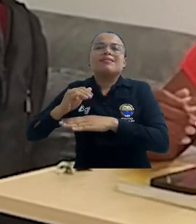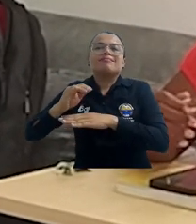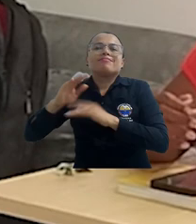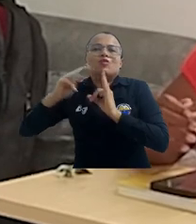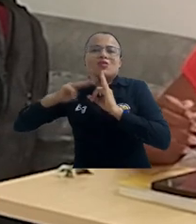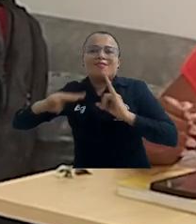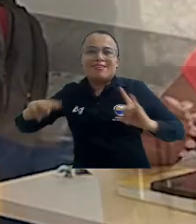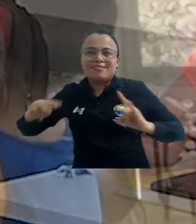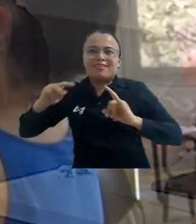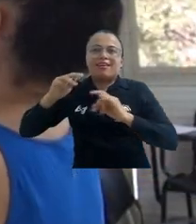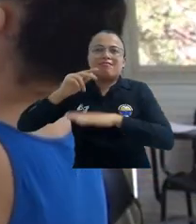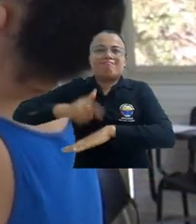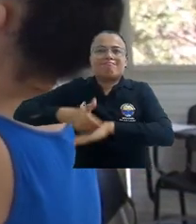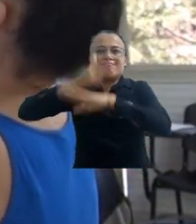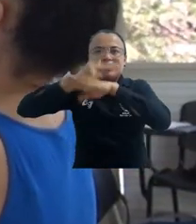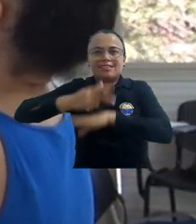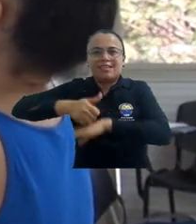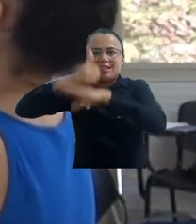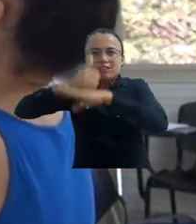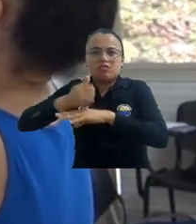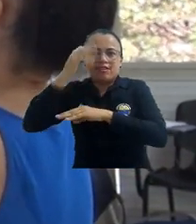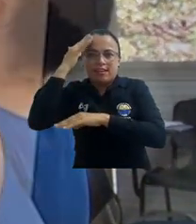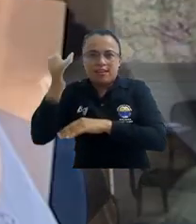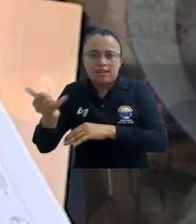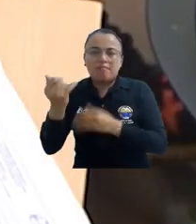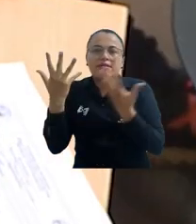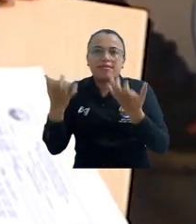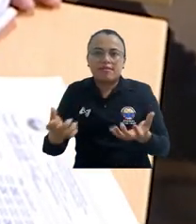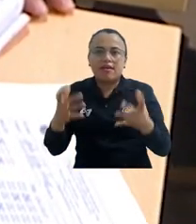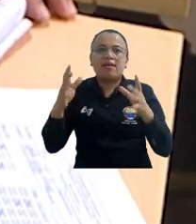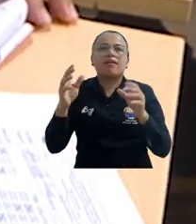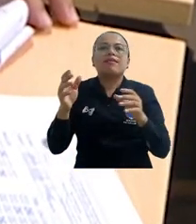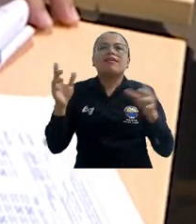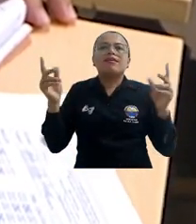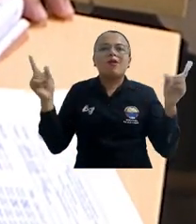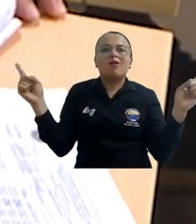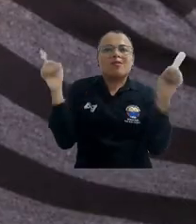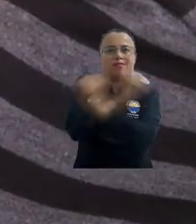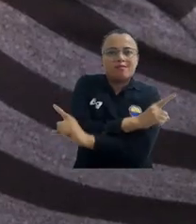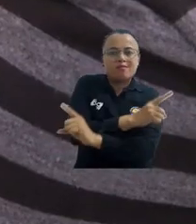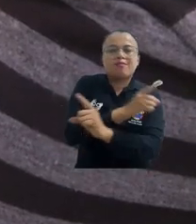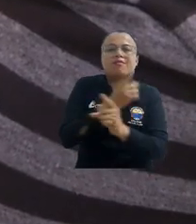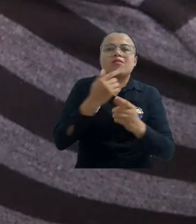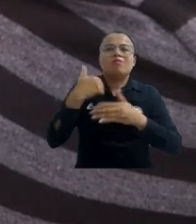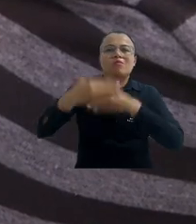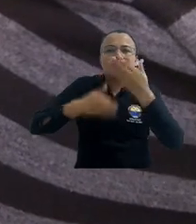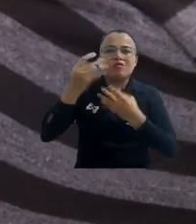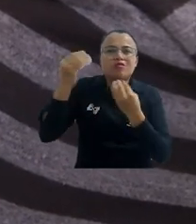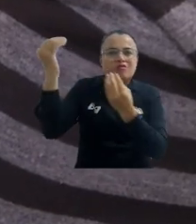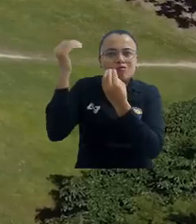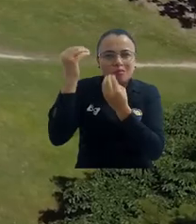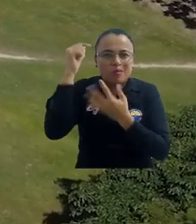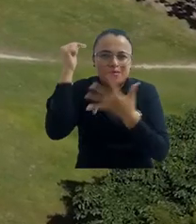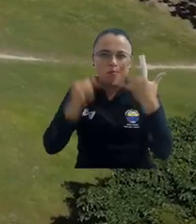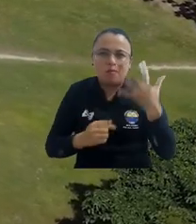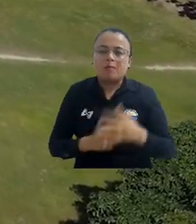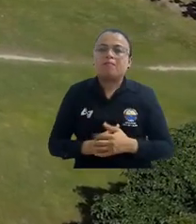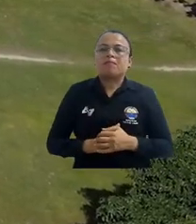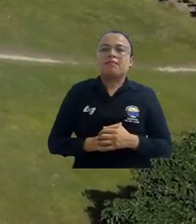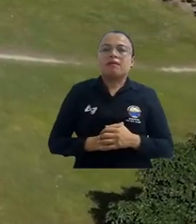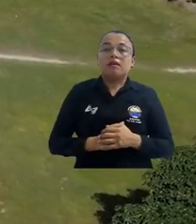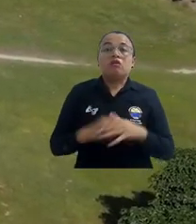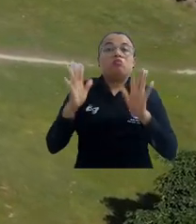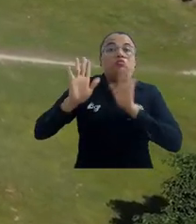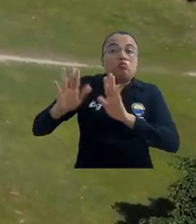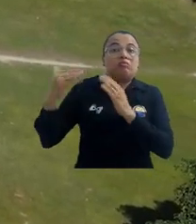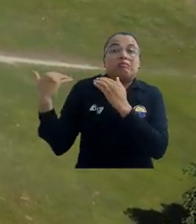Vicerrectoría Académica de la Alma Mater para promover procesos de homologación, formación integral y movilidad de estudiantes. Igualmente deja una